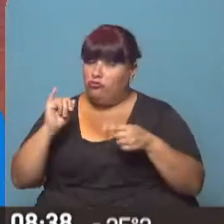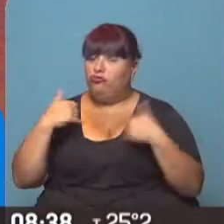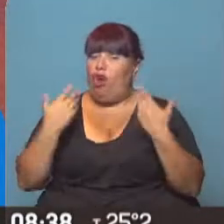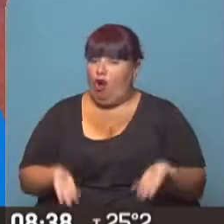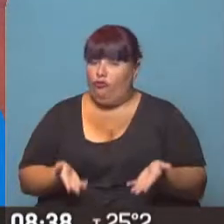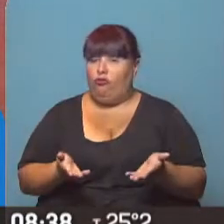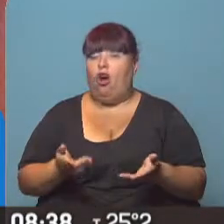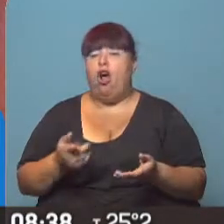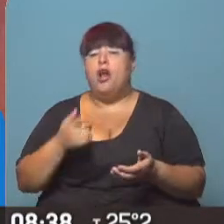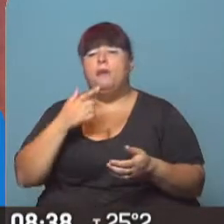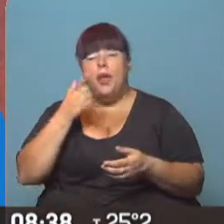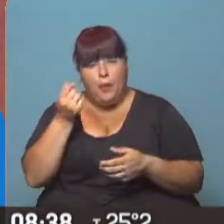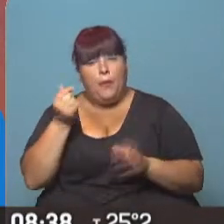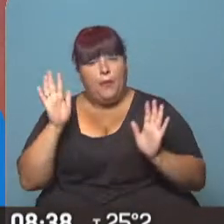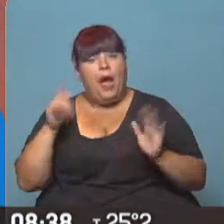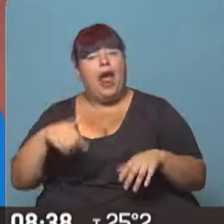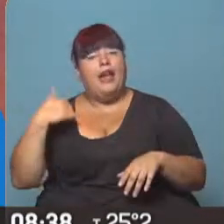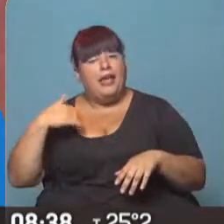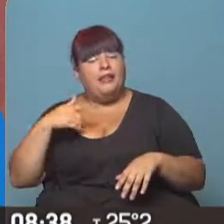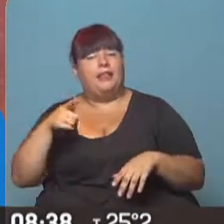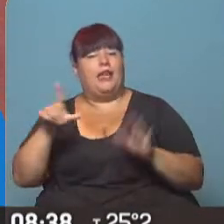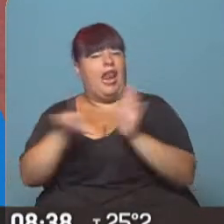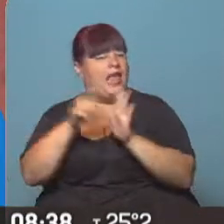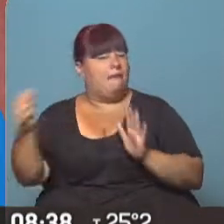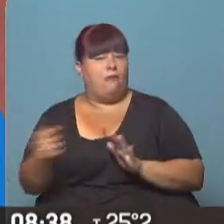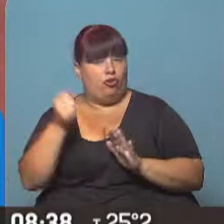que contara la Argentina con leyes